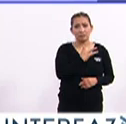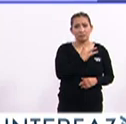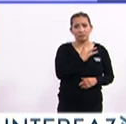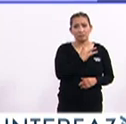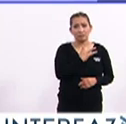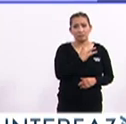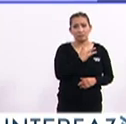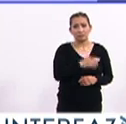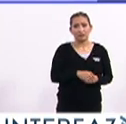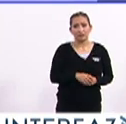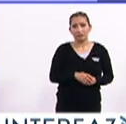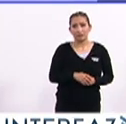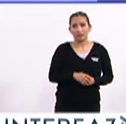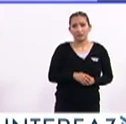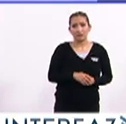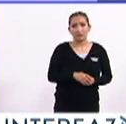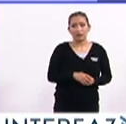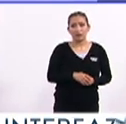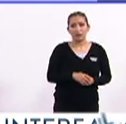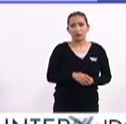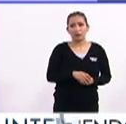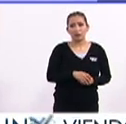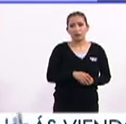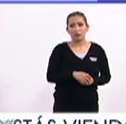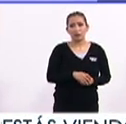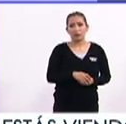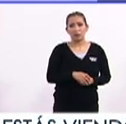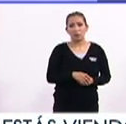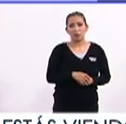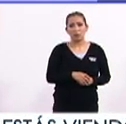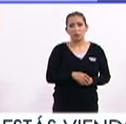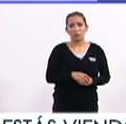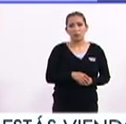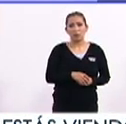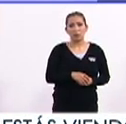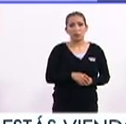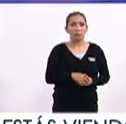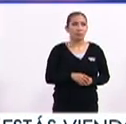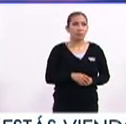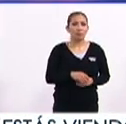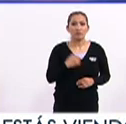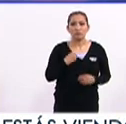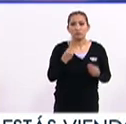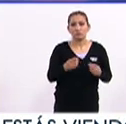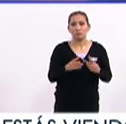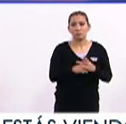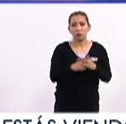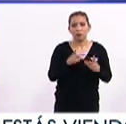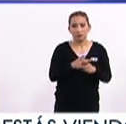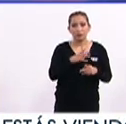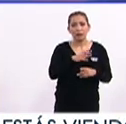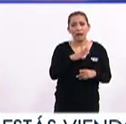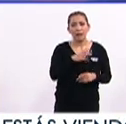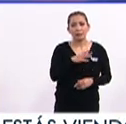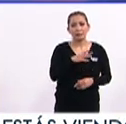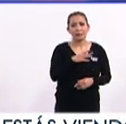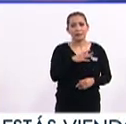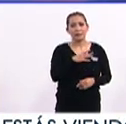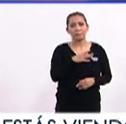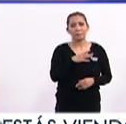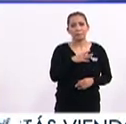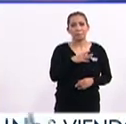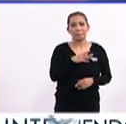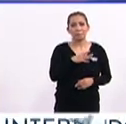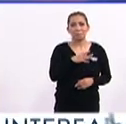estudios previos, ¿no? Todo lo que es el sustento de que pues, son productos seguros. Hay que hacer estudios de